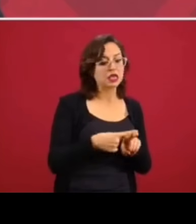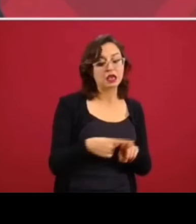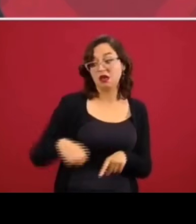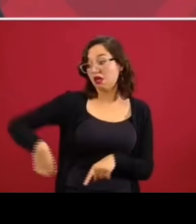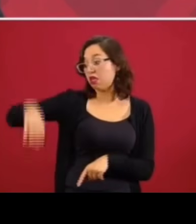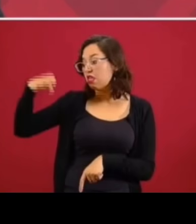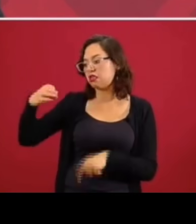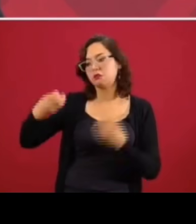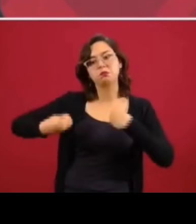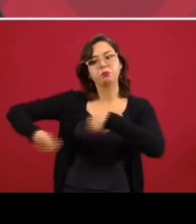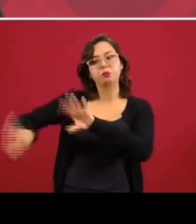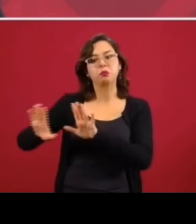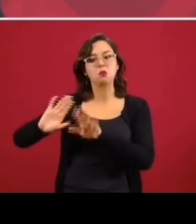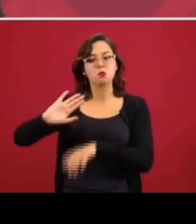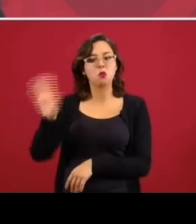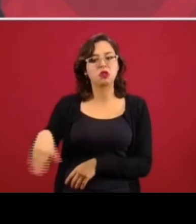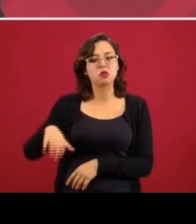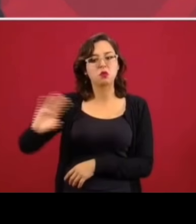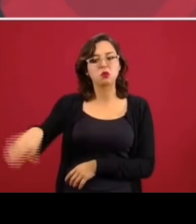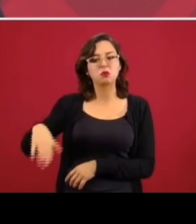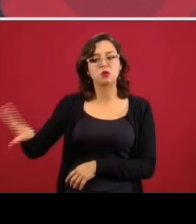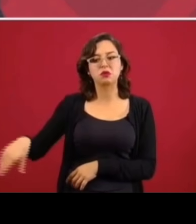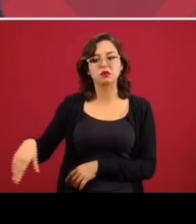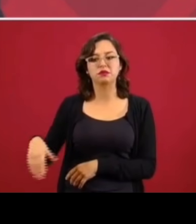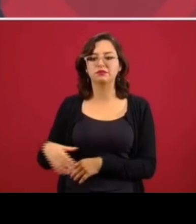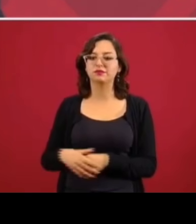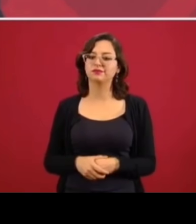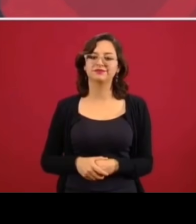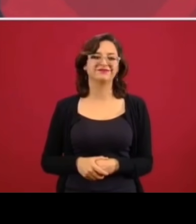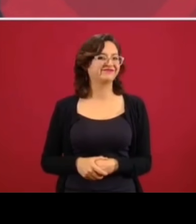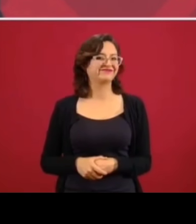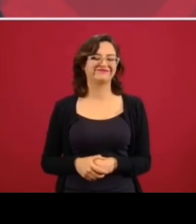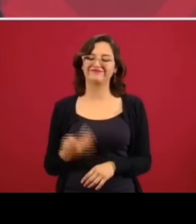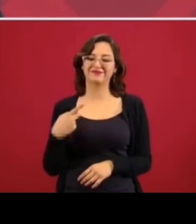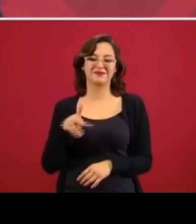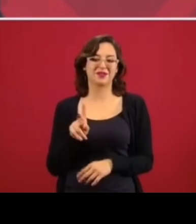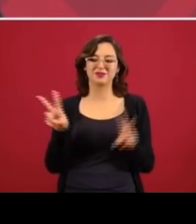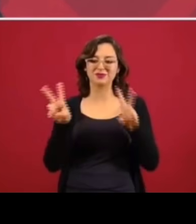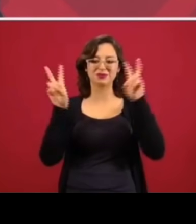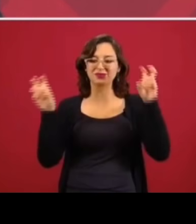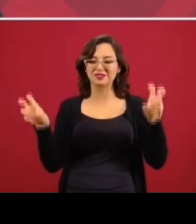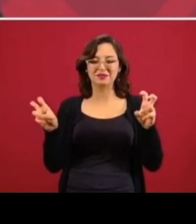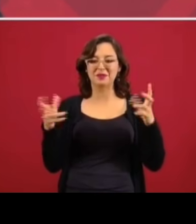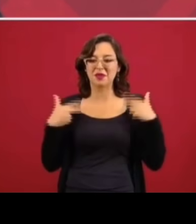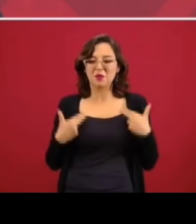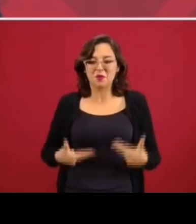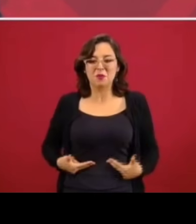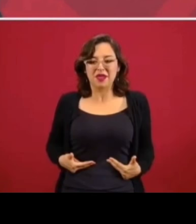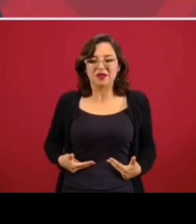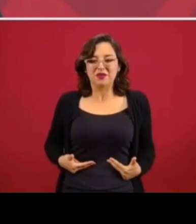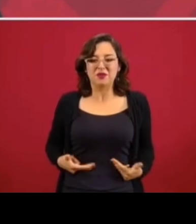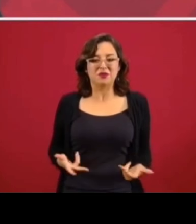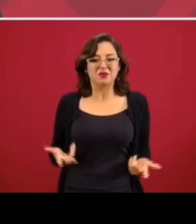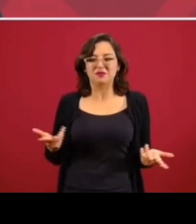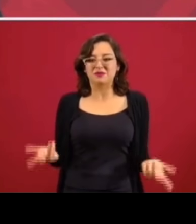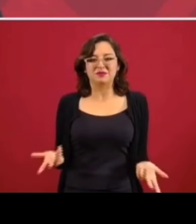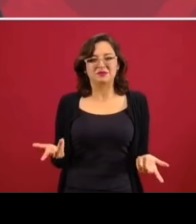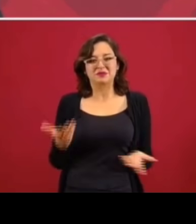ancianos o a los enfermos, cuando es un asunto humano. ¿Por qué no